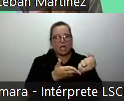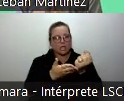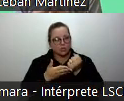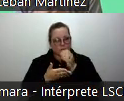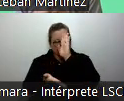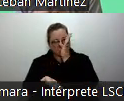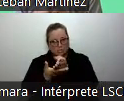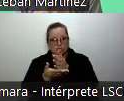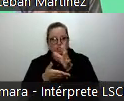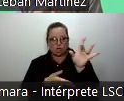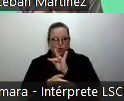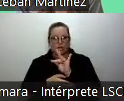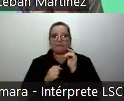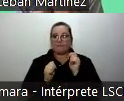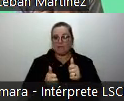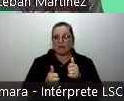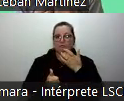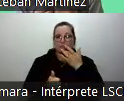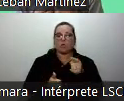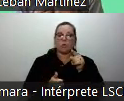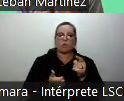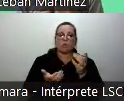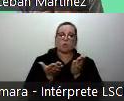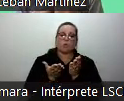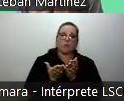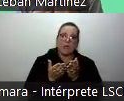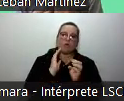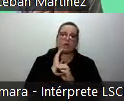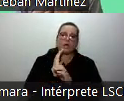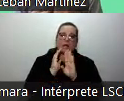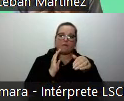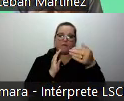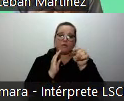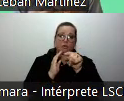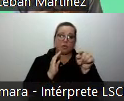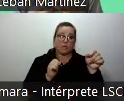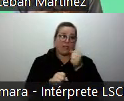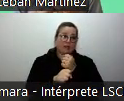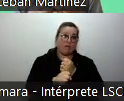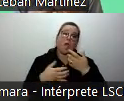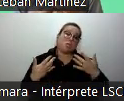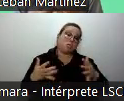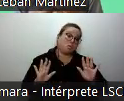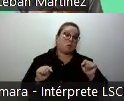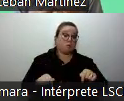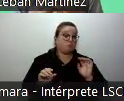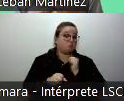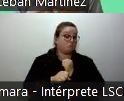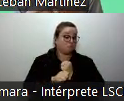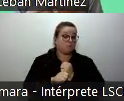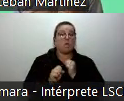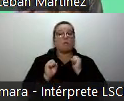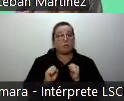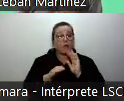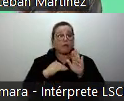decisiones de ahora en adelante porque tú estás estudiando una carrera y a futuro tú vas a estar trabajando si es que ya no estás trabajando y puede ser de que